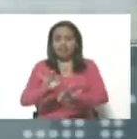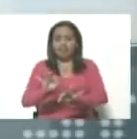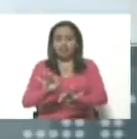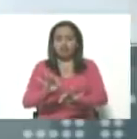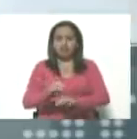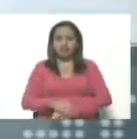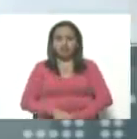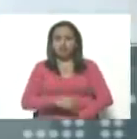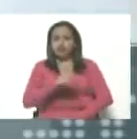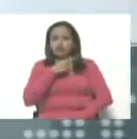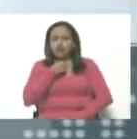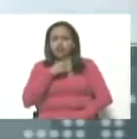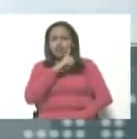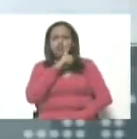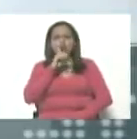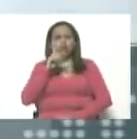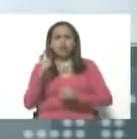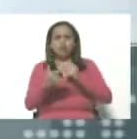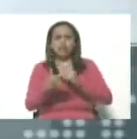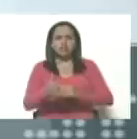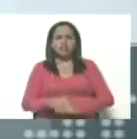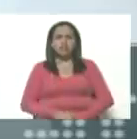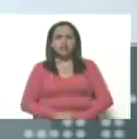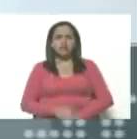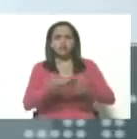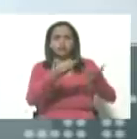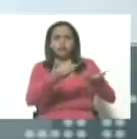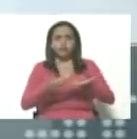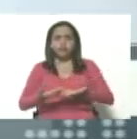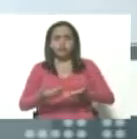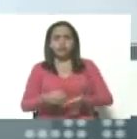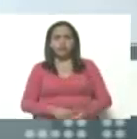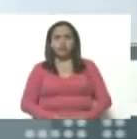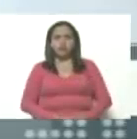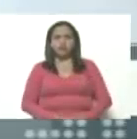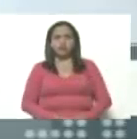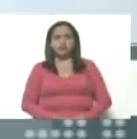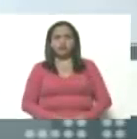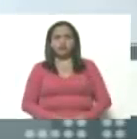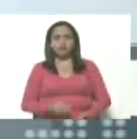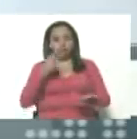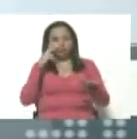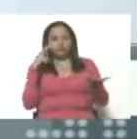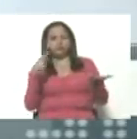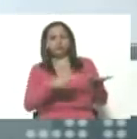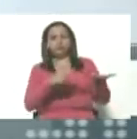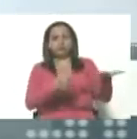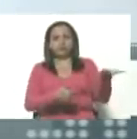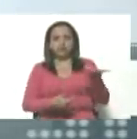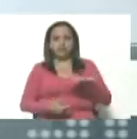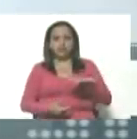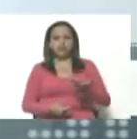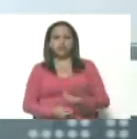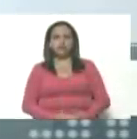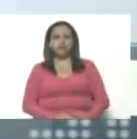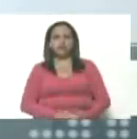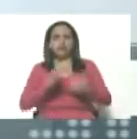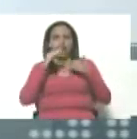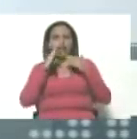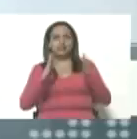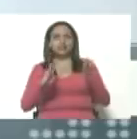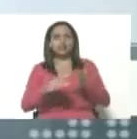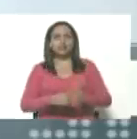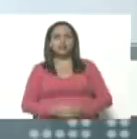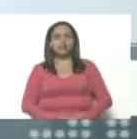me está llegando nada más y nada menos de la mano de Escalona. Mira lo que me está llegando. Atención.